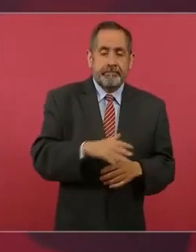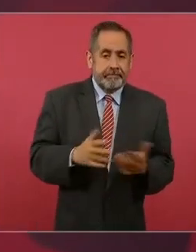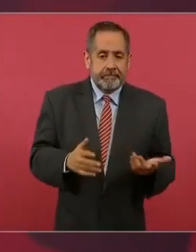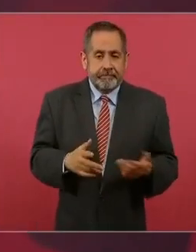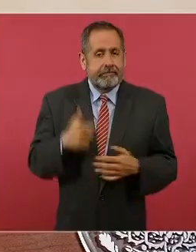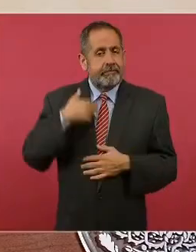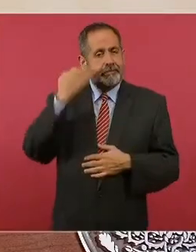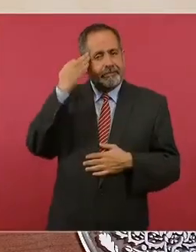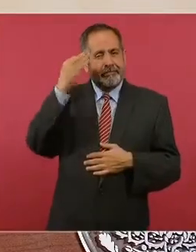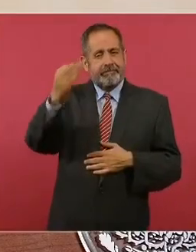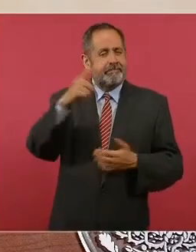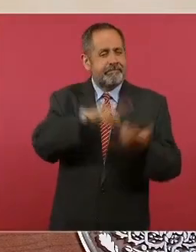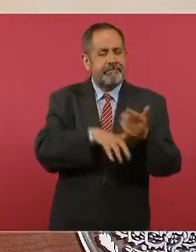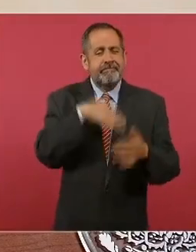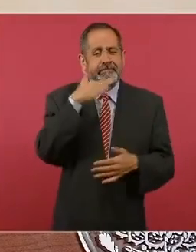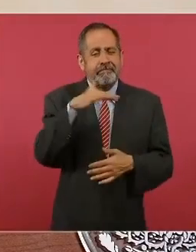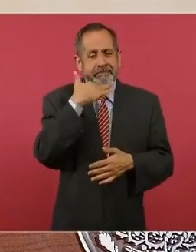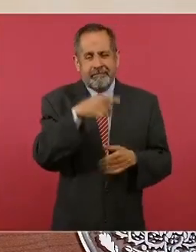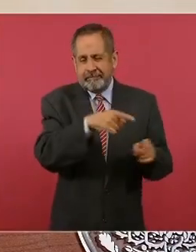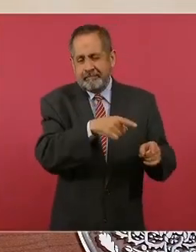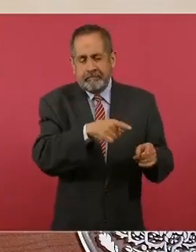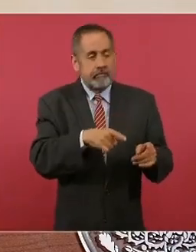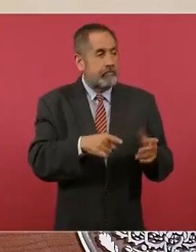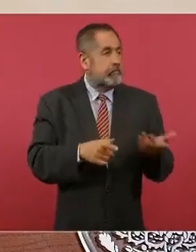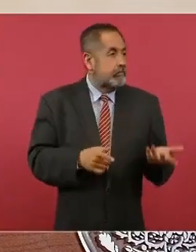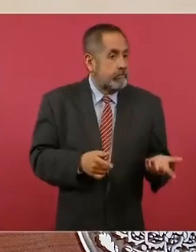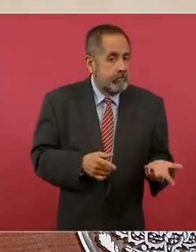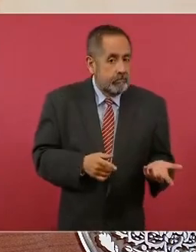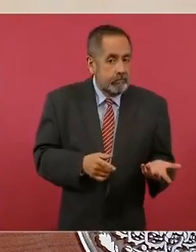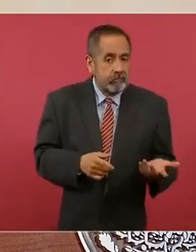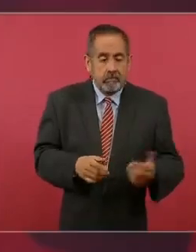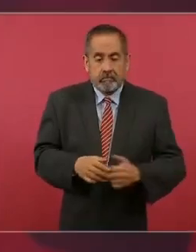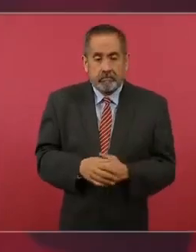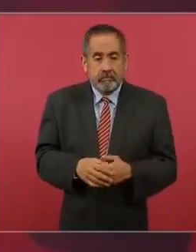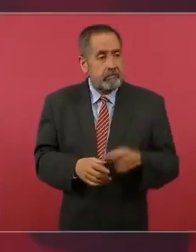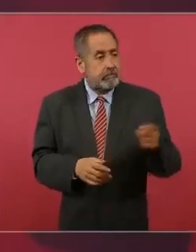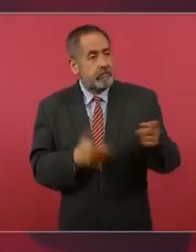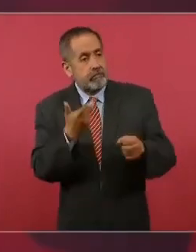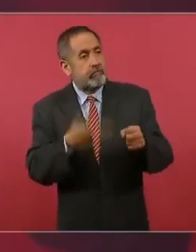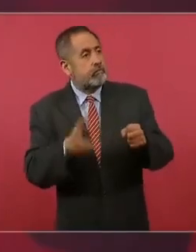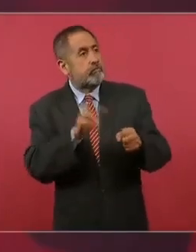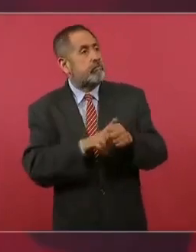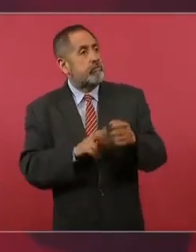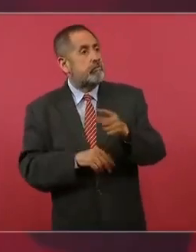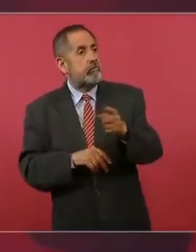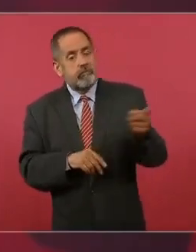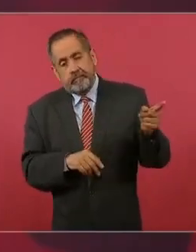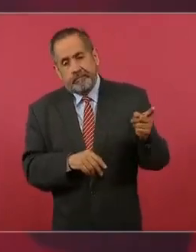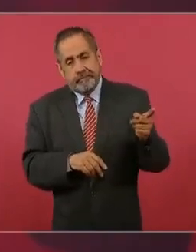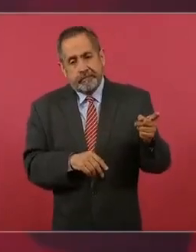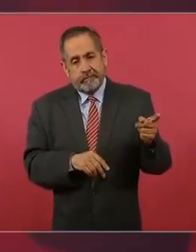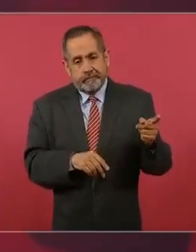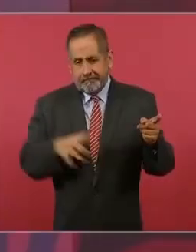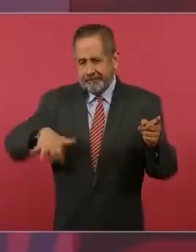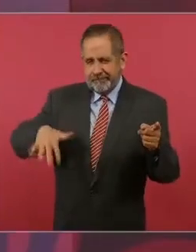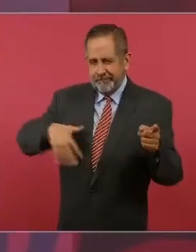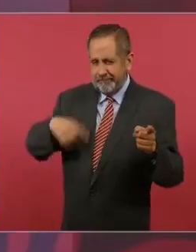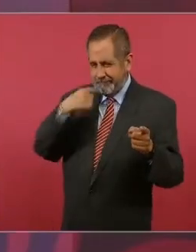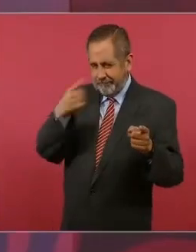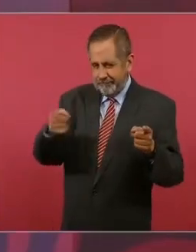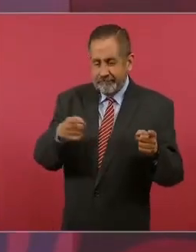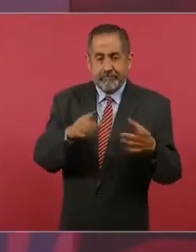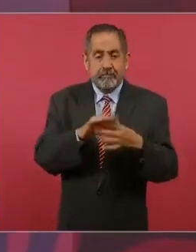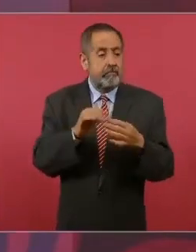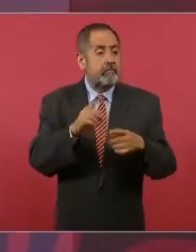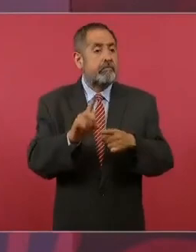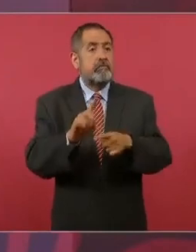en la época de la corrupción. ¿Qué son esos hospitales a los que hice referencia?